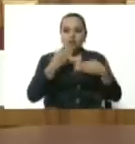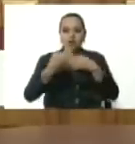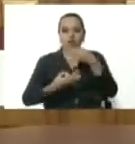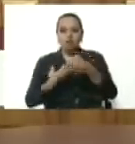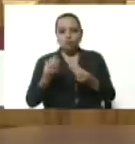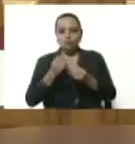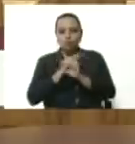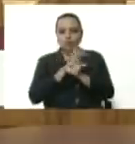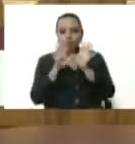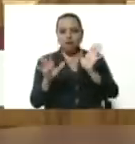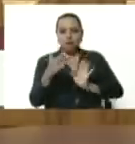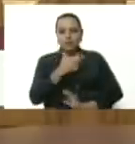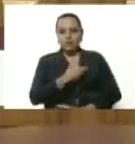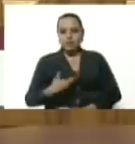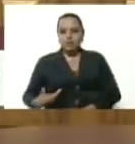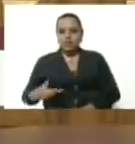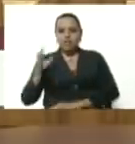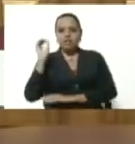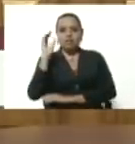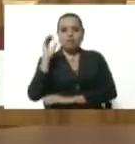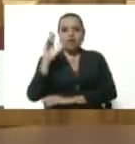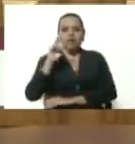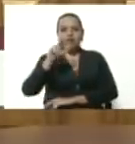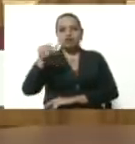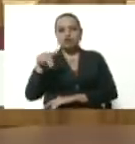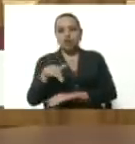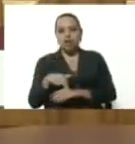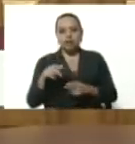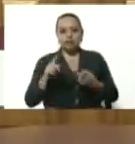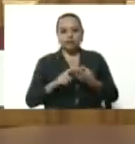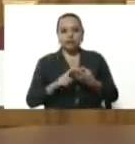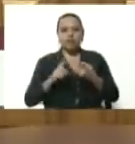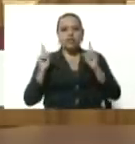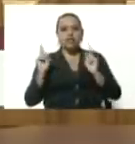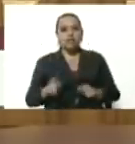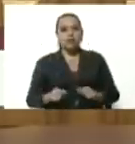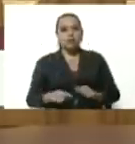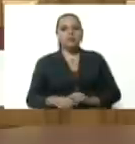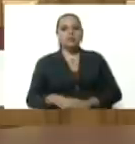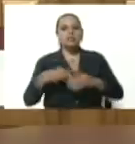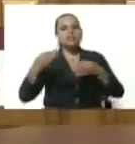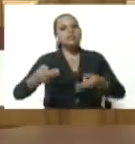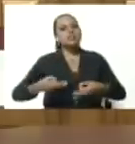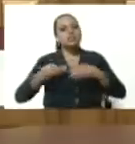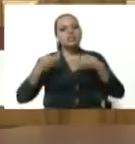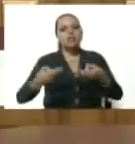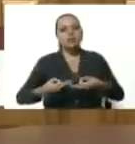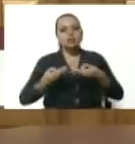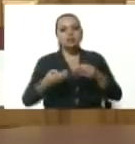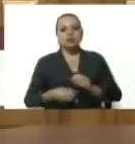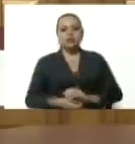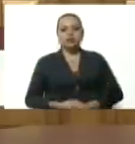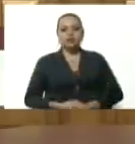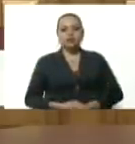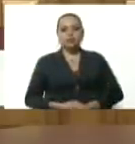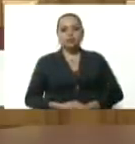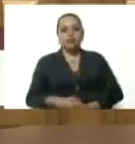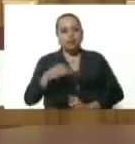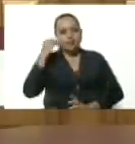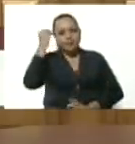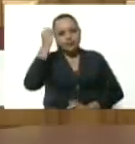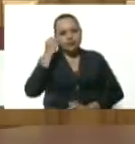el presidente de la Asamblea Nacional. Y por supuesto, siempre interpretando los